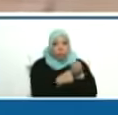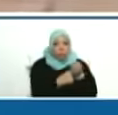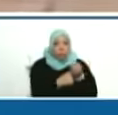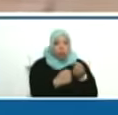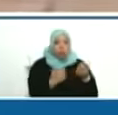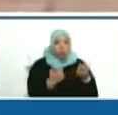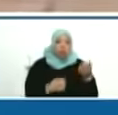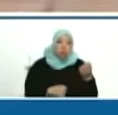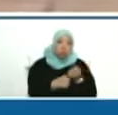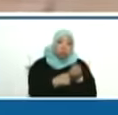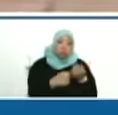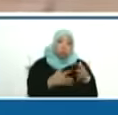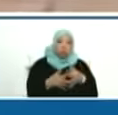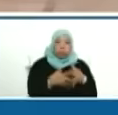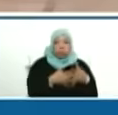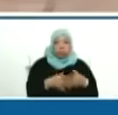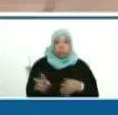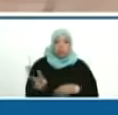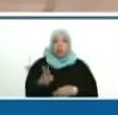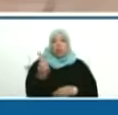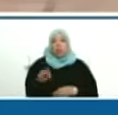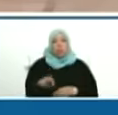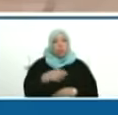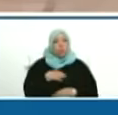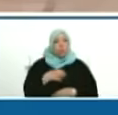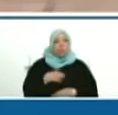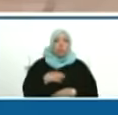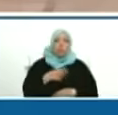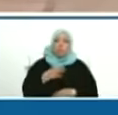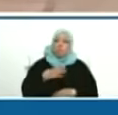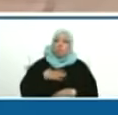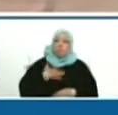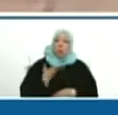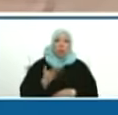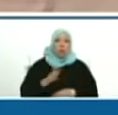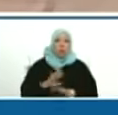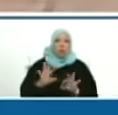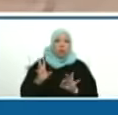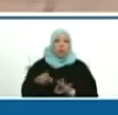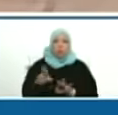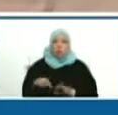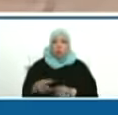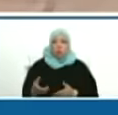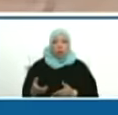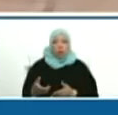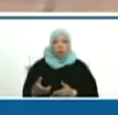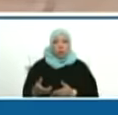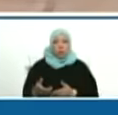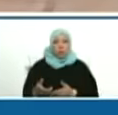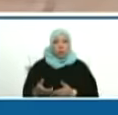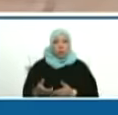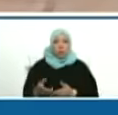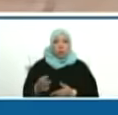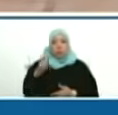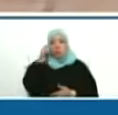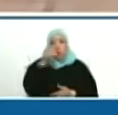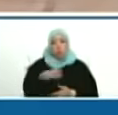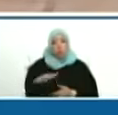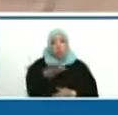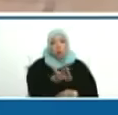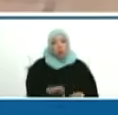progringos, con Venezuela no han podido ni podrán jamás. Pueblo o